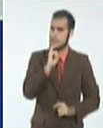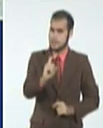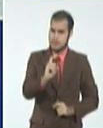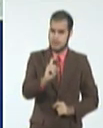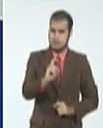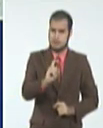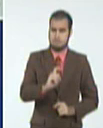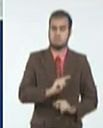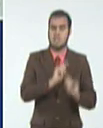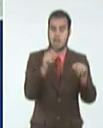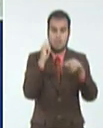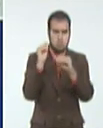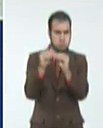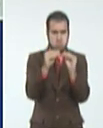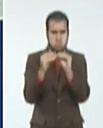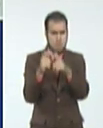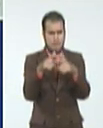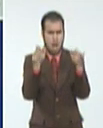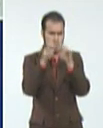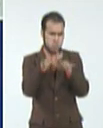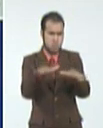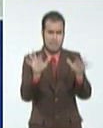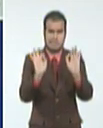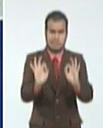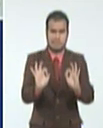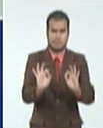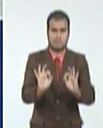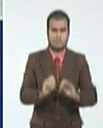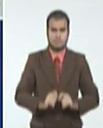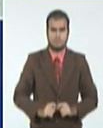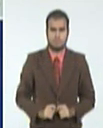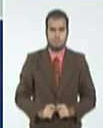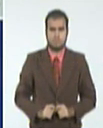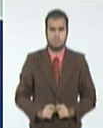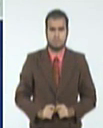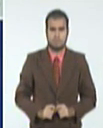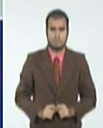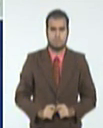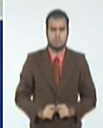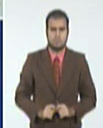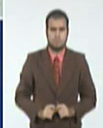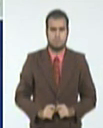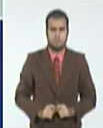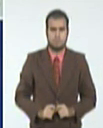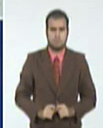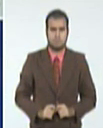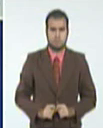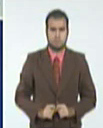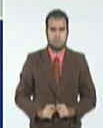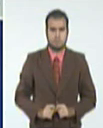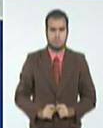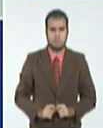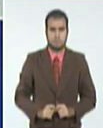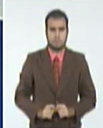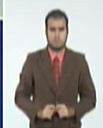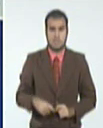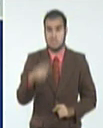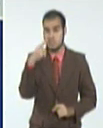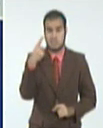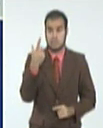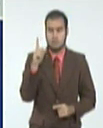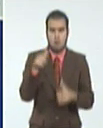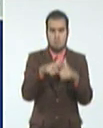además, como vimos inicialmente, con una elevada letalidad, con una